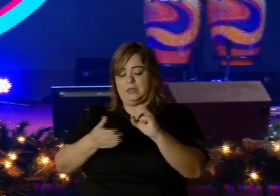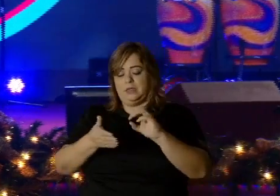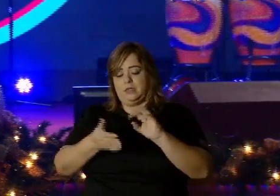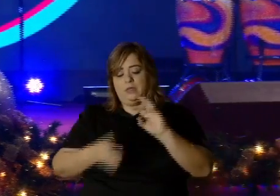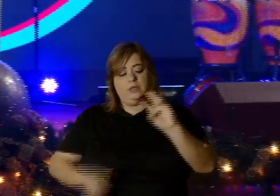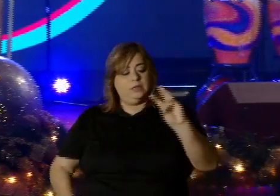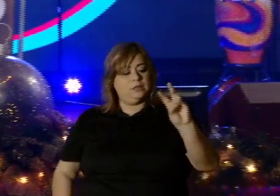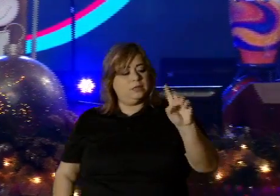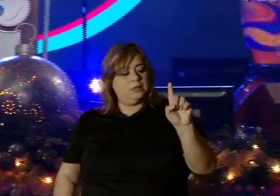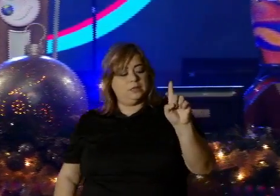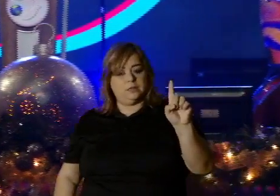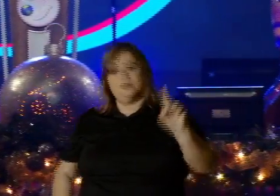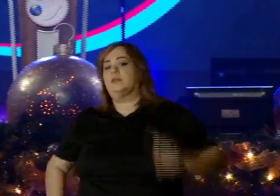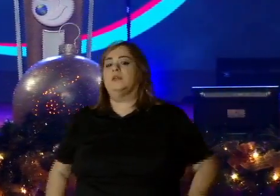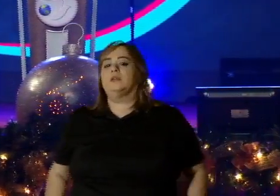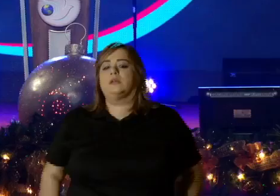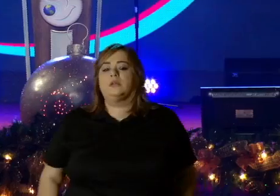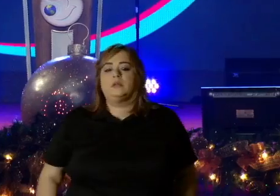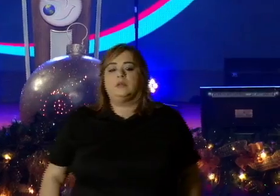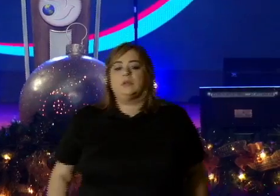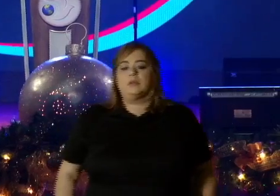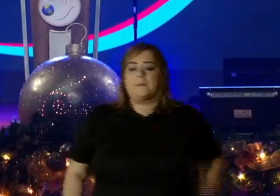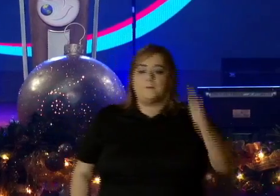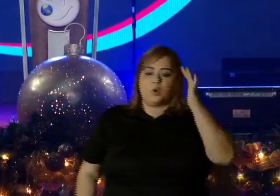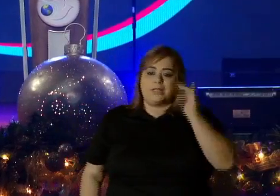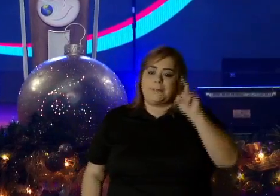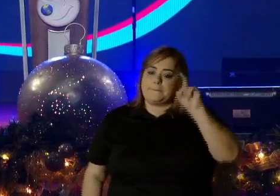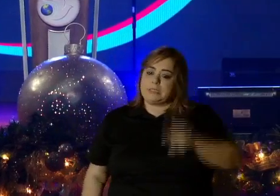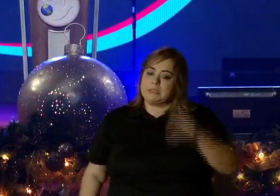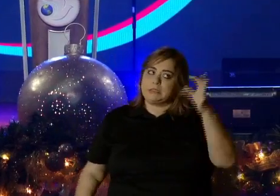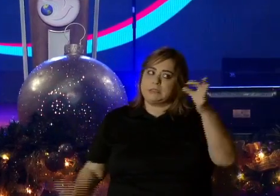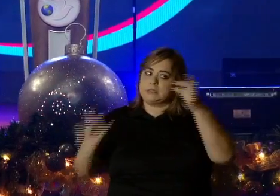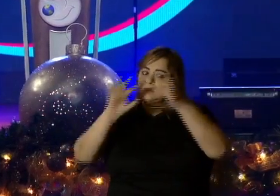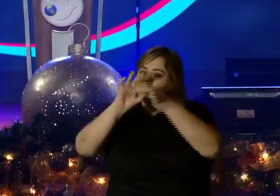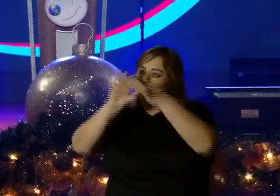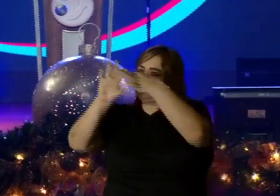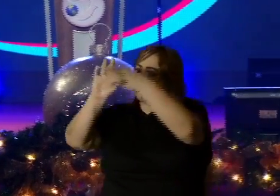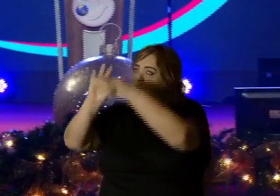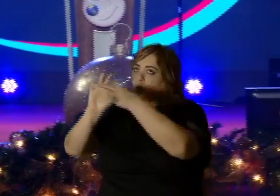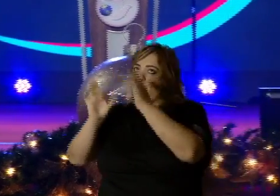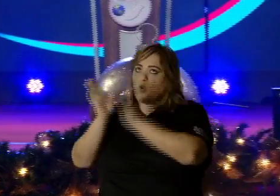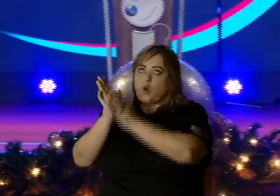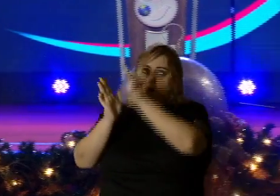Es que hay cosas que están ligadas y la gente no se da cuenta, hermano. La gloria de